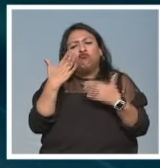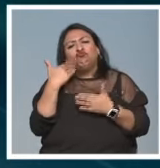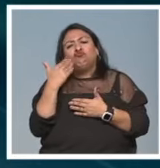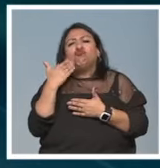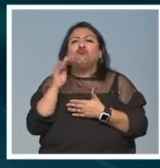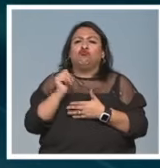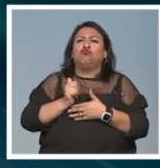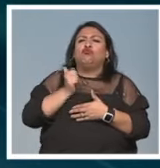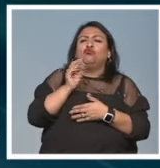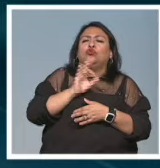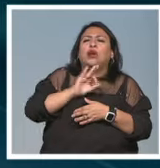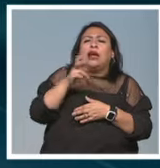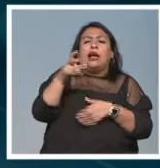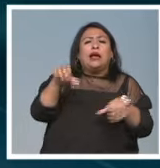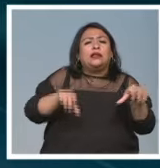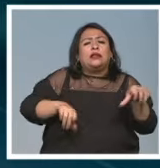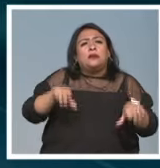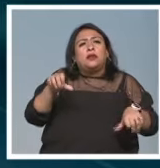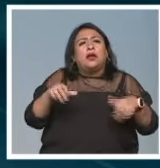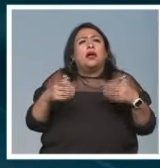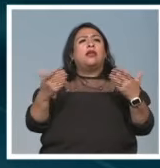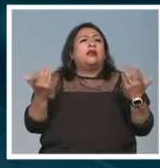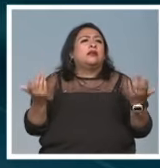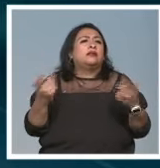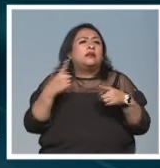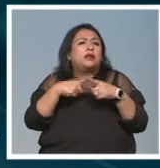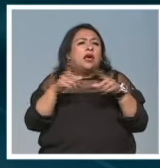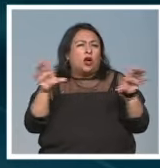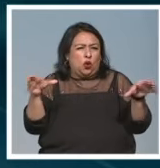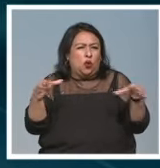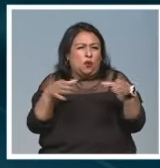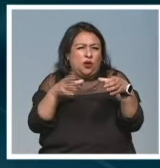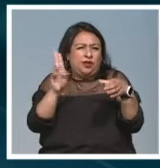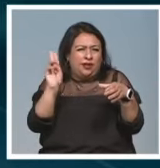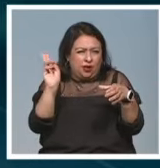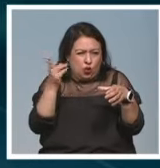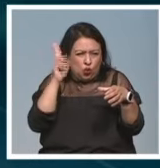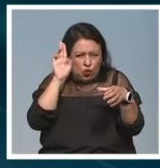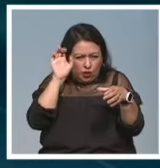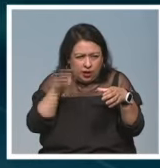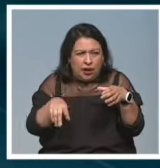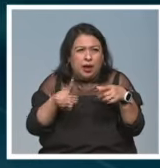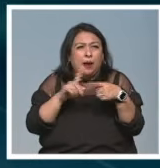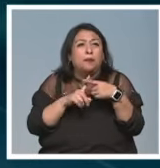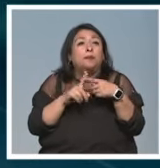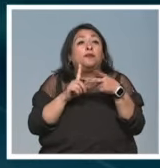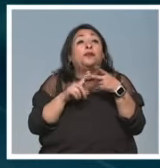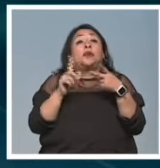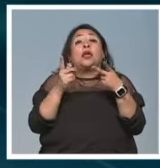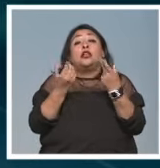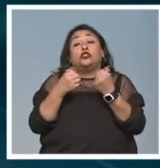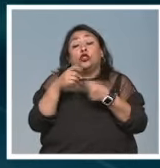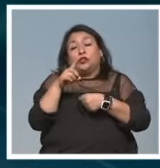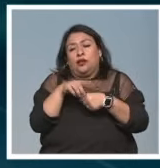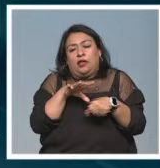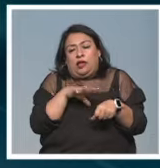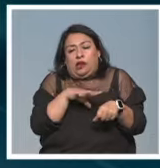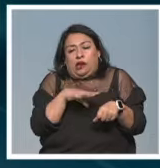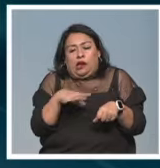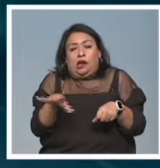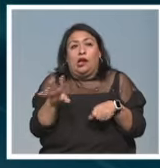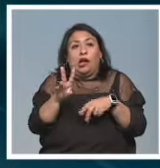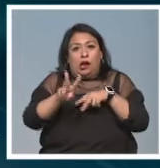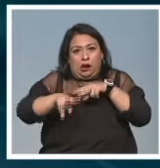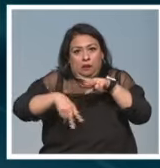ser aprovechadas estas actividades tanto por la comunidad UNAM como por la sociedad en general, que